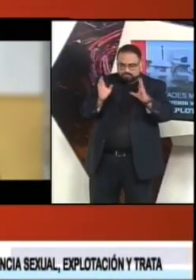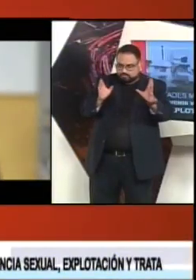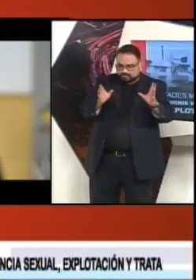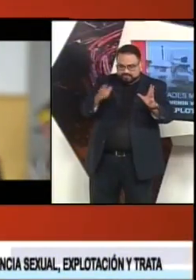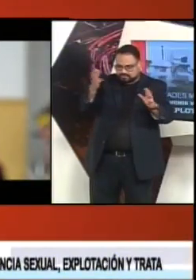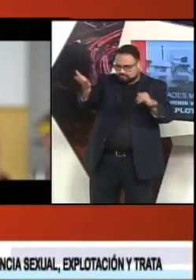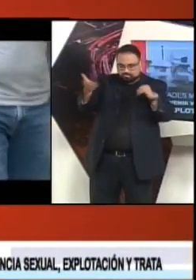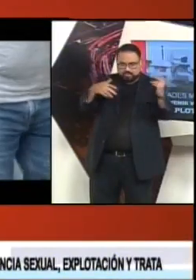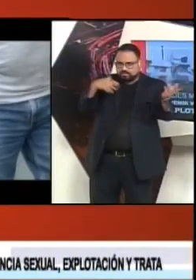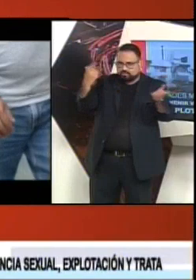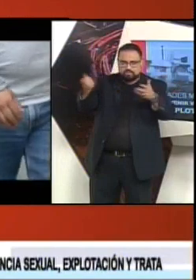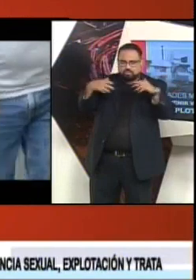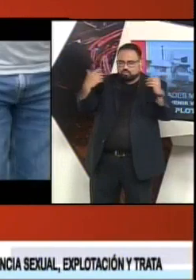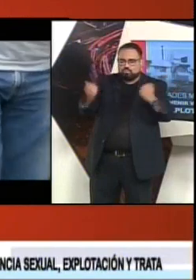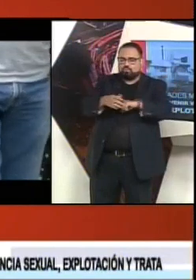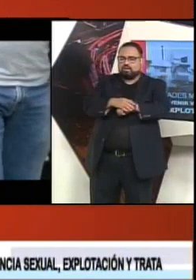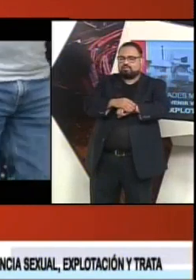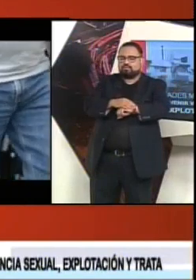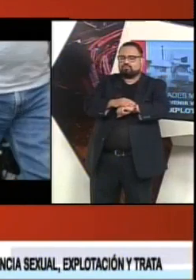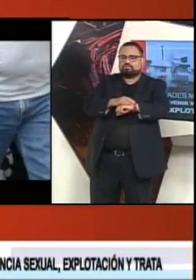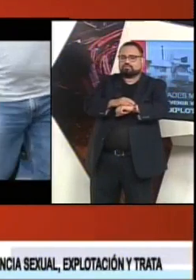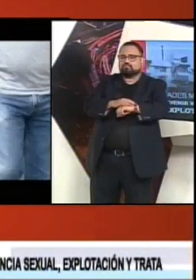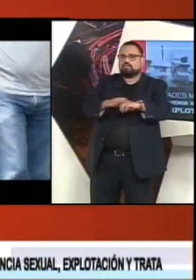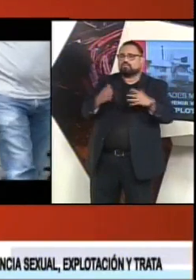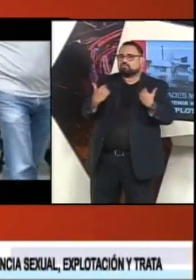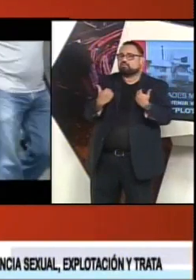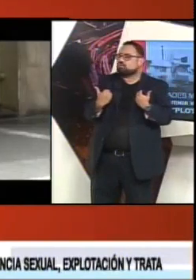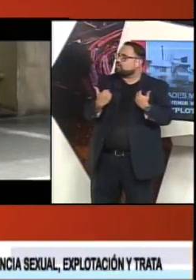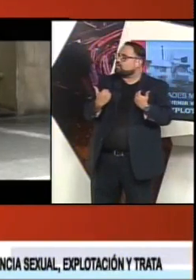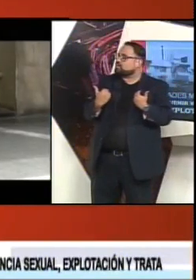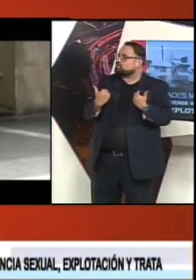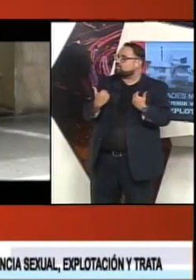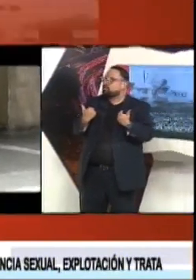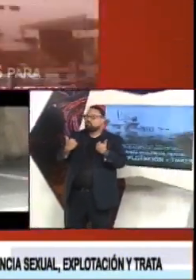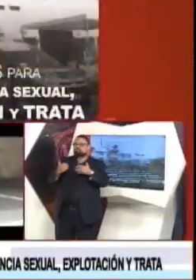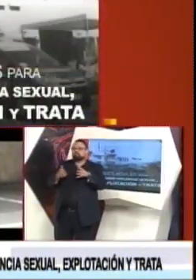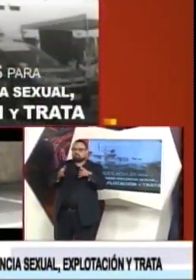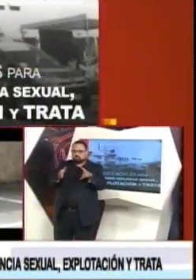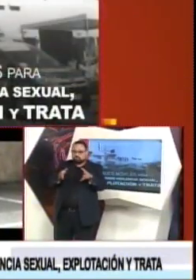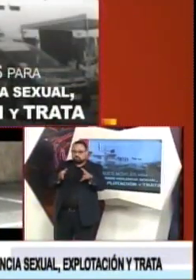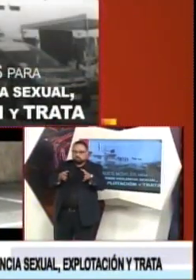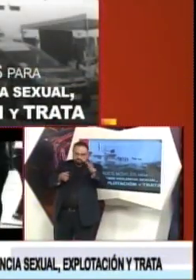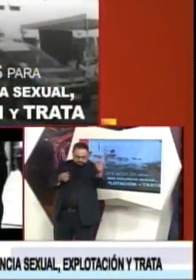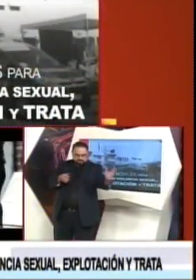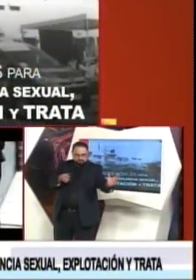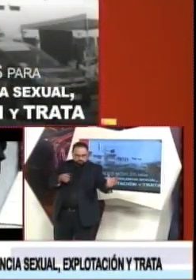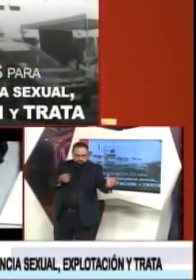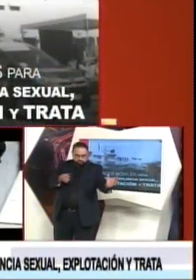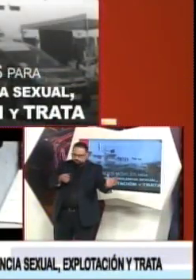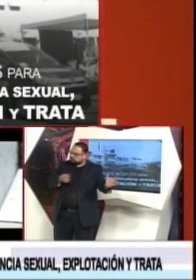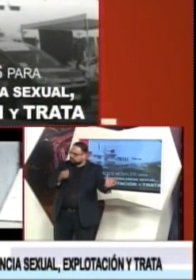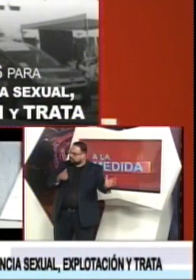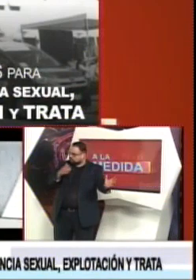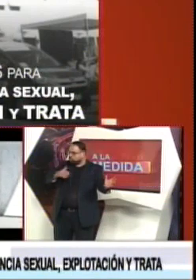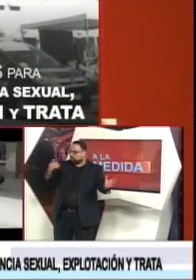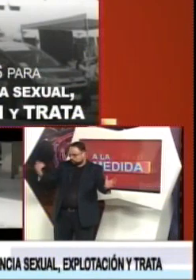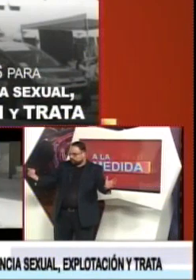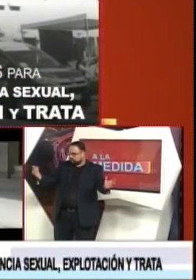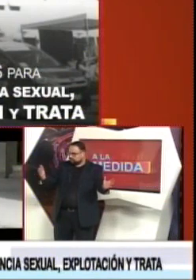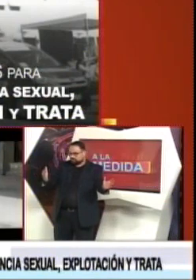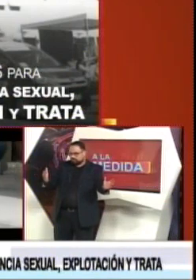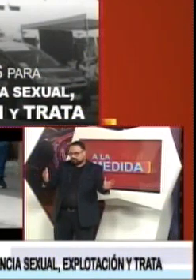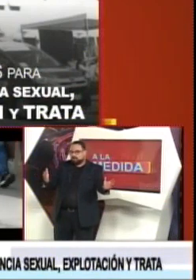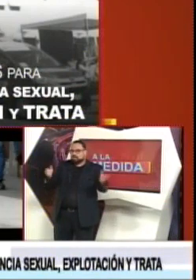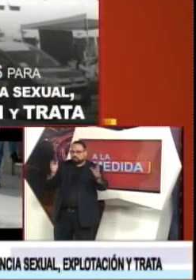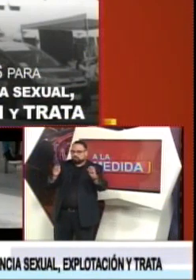están haciendo lo que estén haciendo pidiendo o lavando o haciendo malabares porque lo quieran hacer muchos de ellos son tratados ya sea por sus propios padres o por